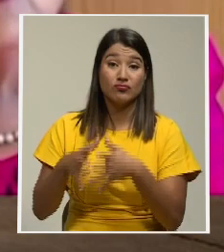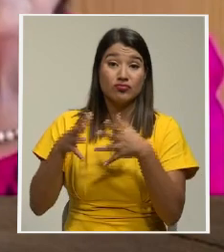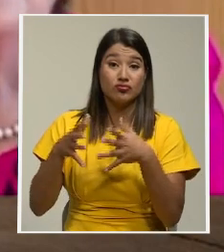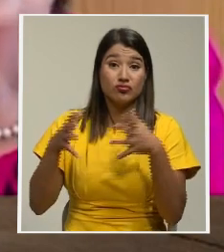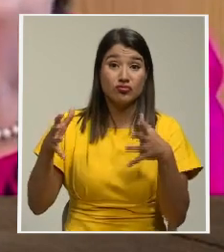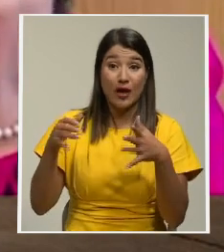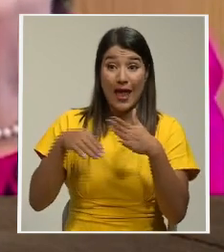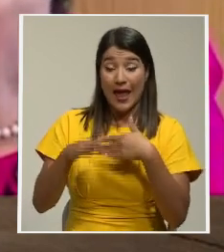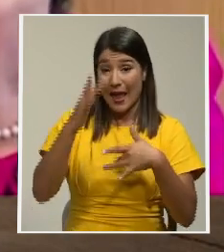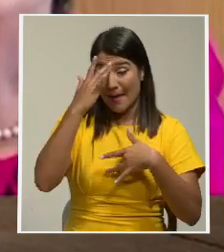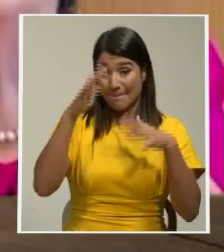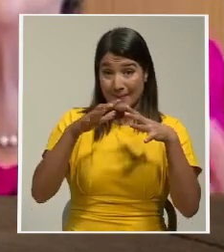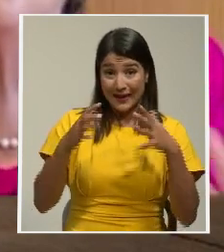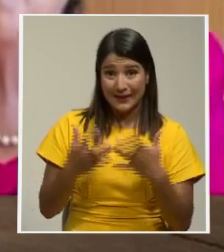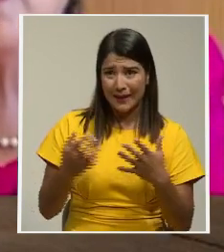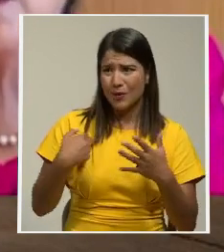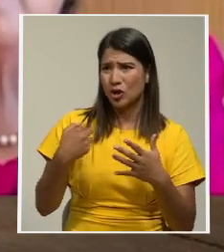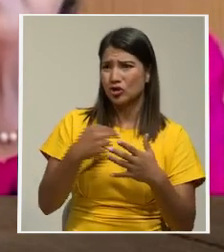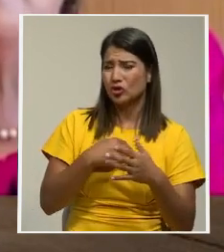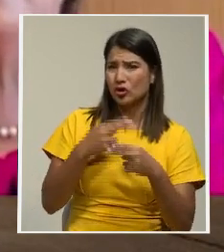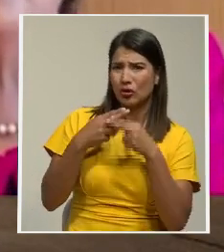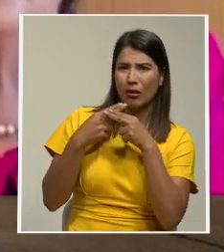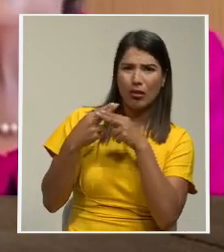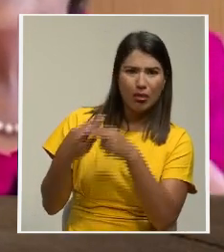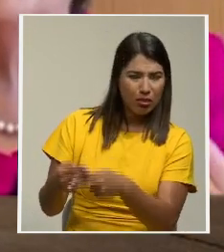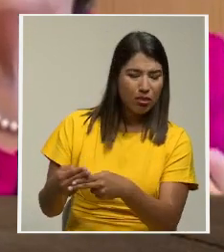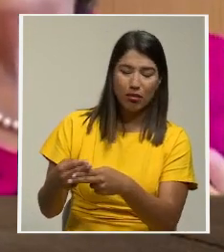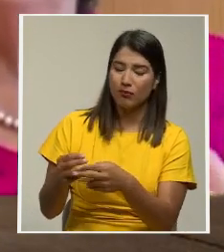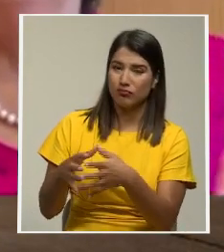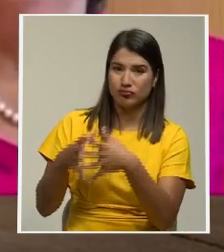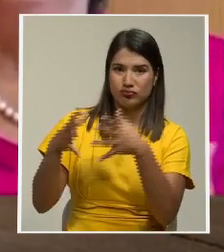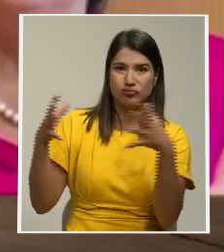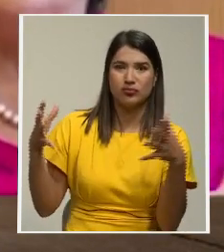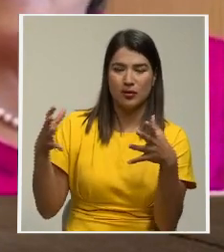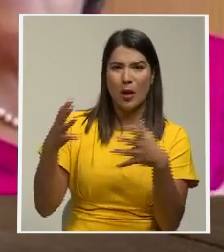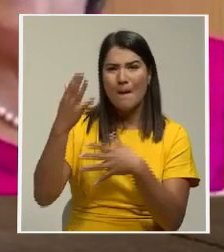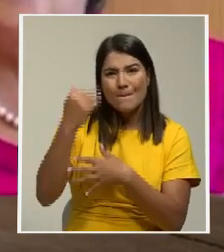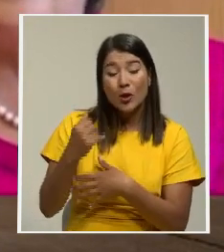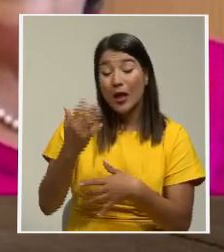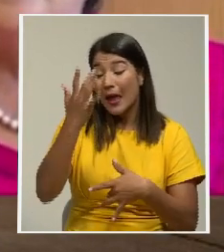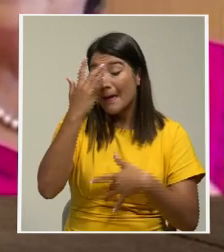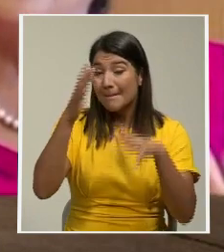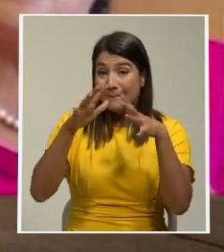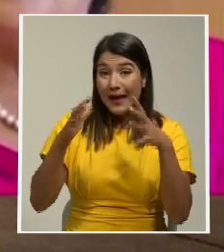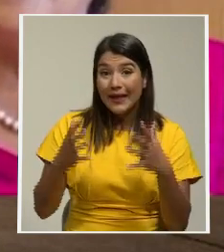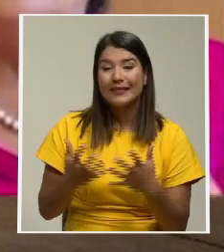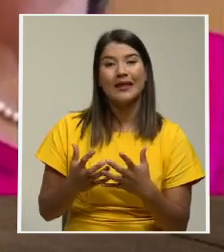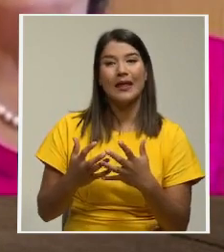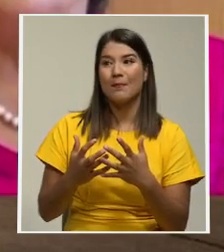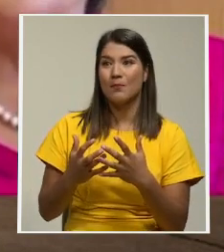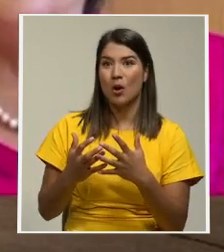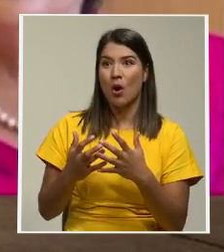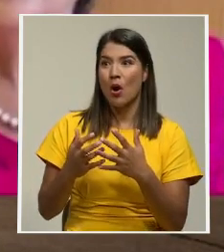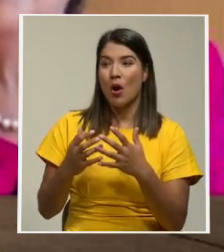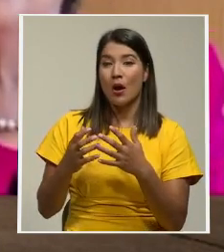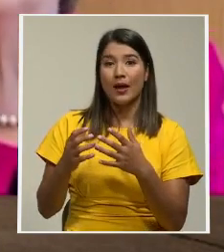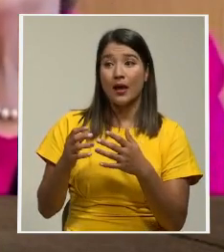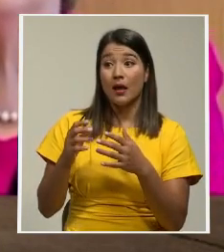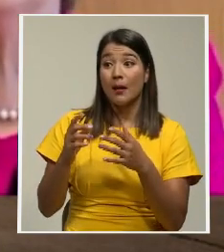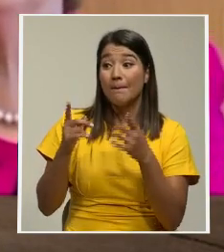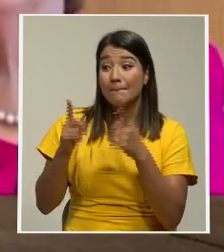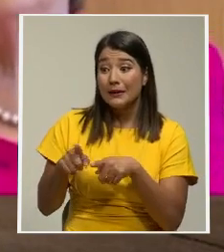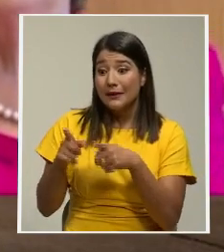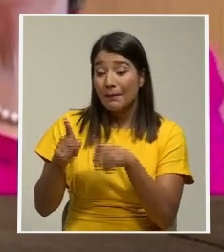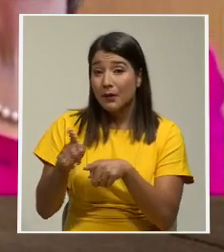hemos denominado la pandemia en la sombra, ¿verdad? Porque es una pandemia que está ocurriendo en la sombra y en silencio, pero que